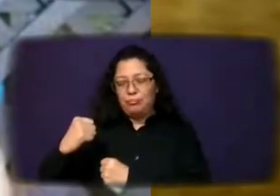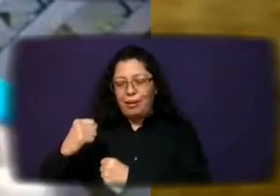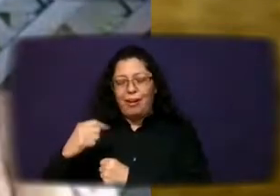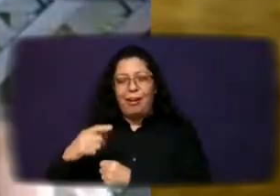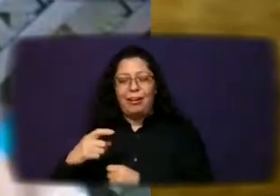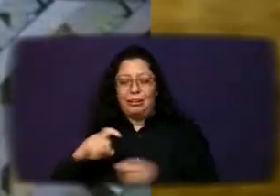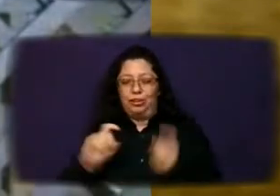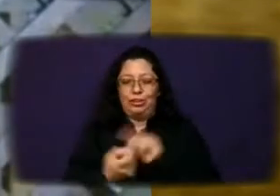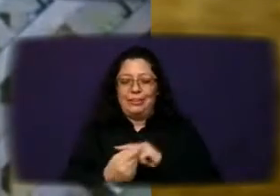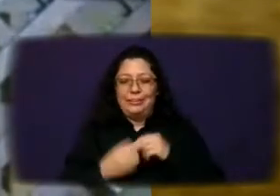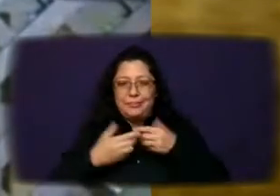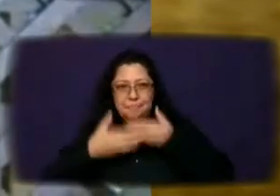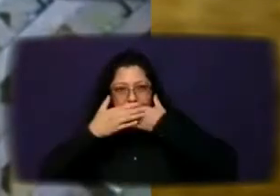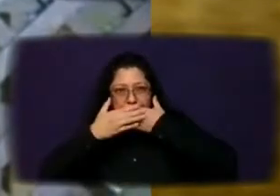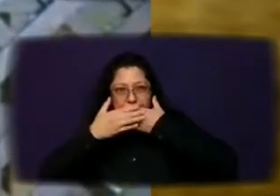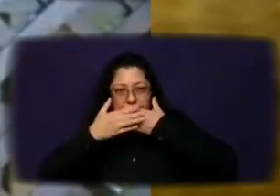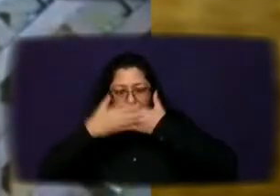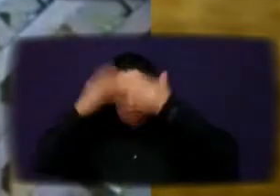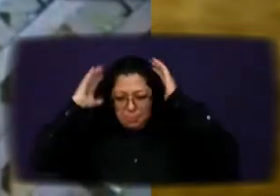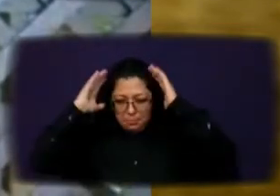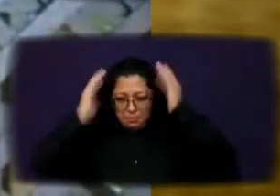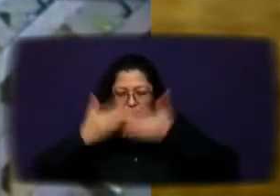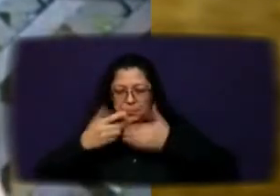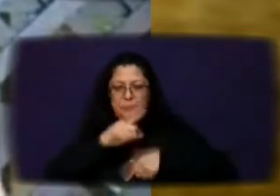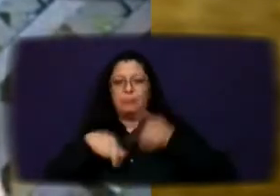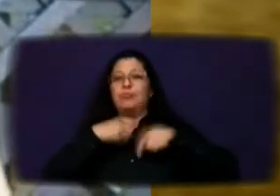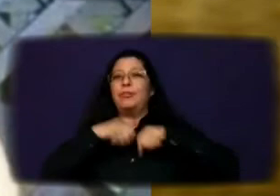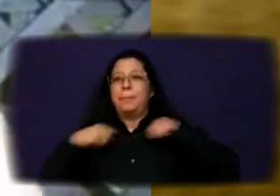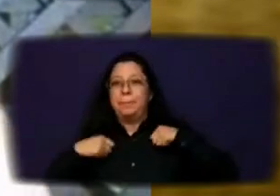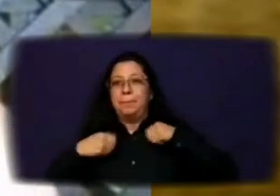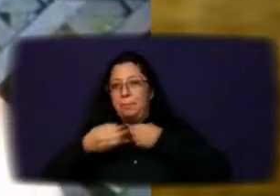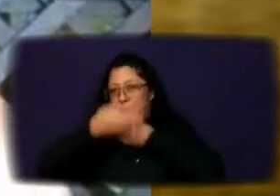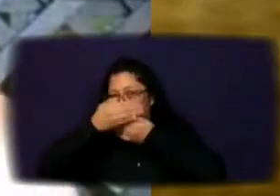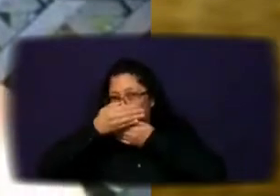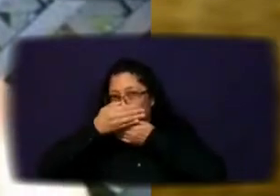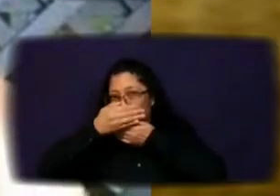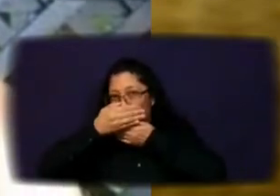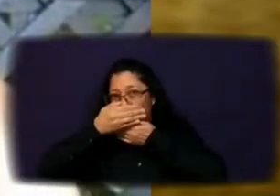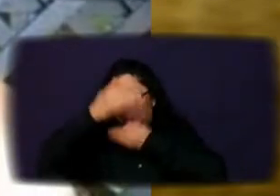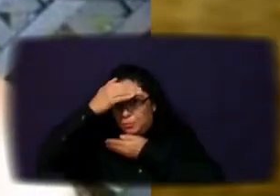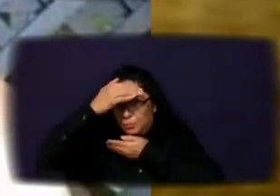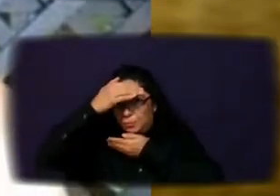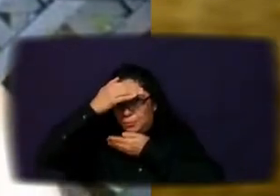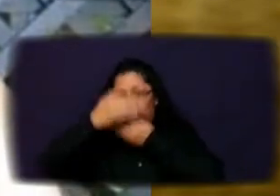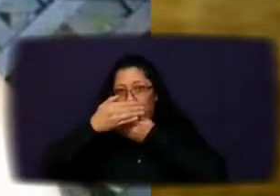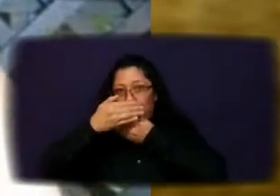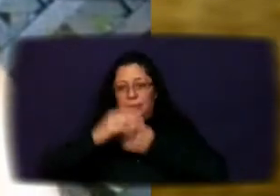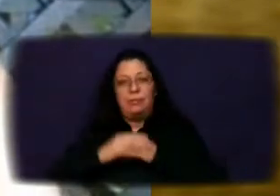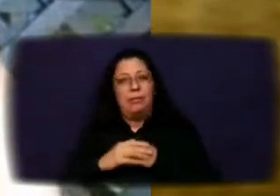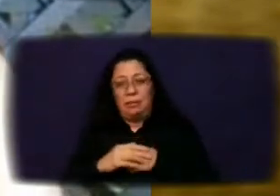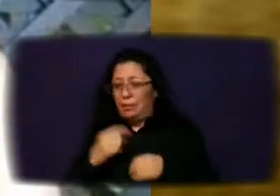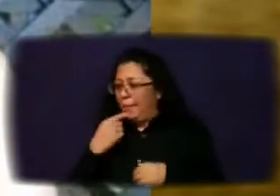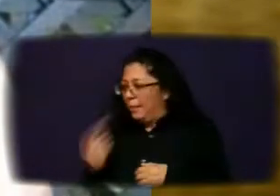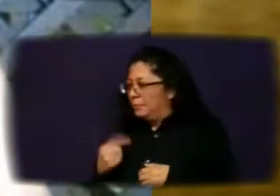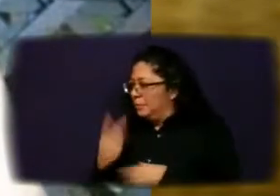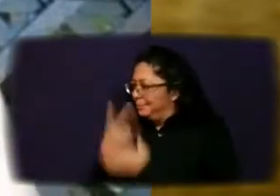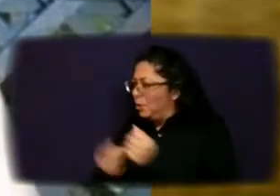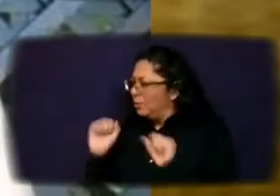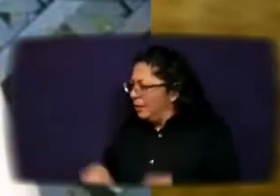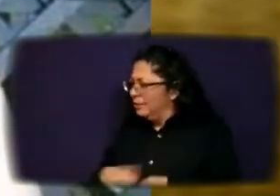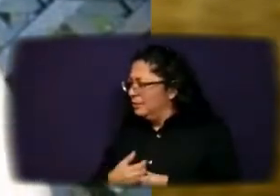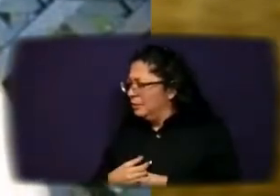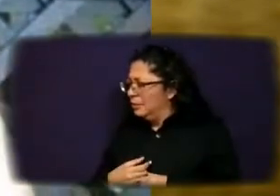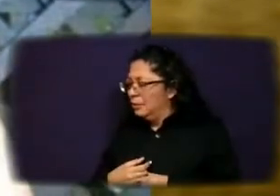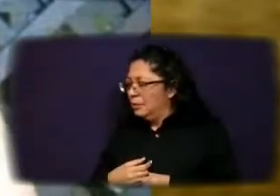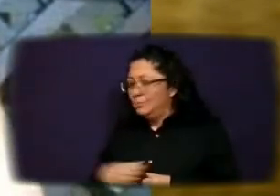paliacate de cara a cabeza. Yo le digo que puede ser las dos cosas, pero él insiste que